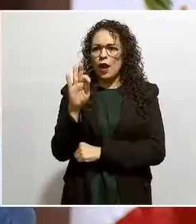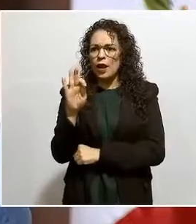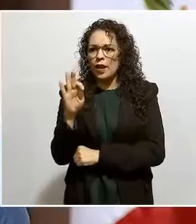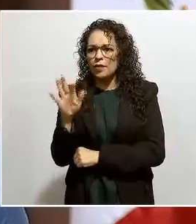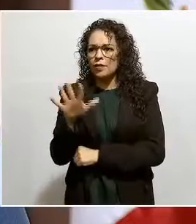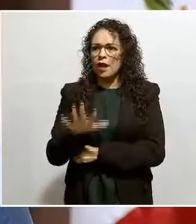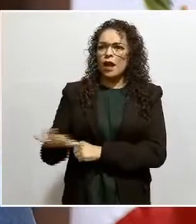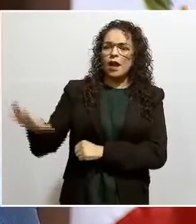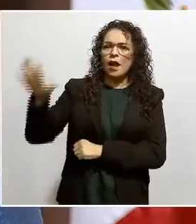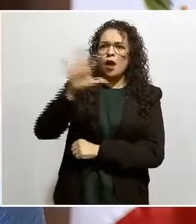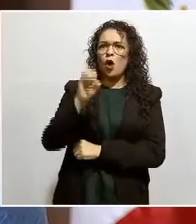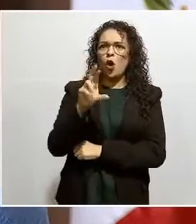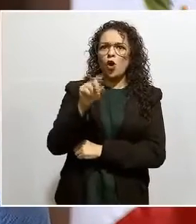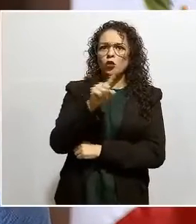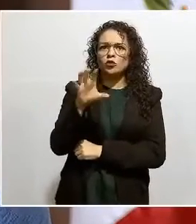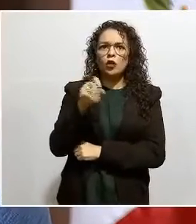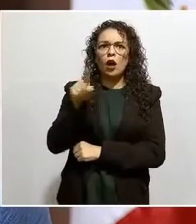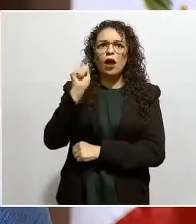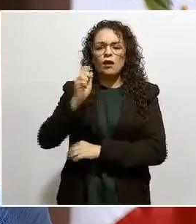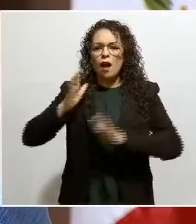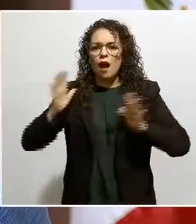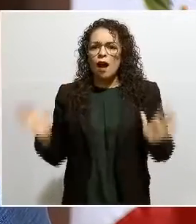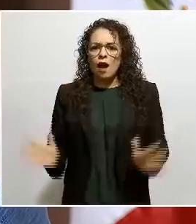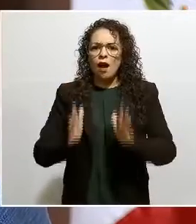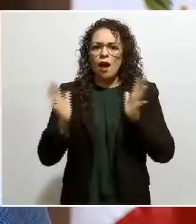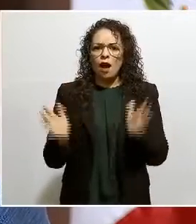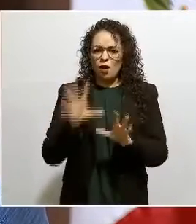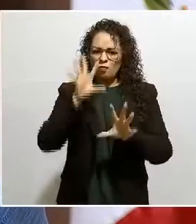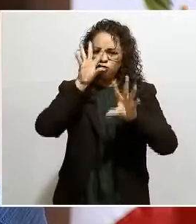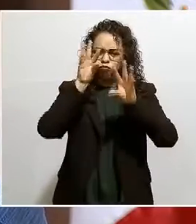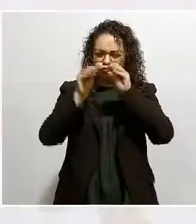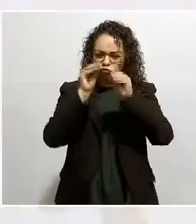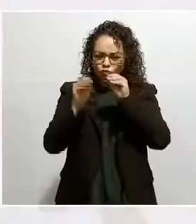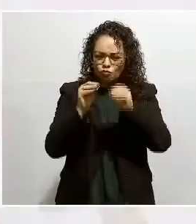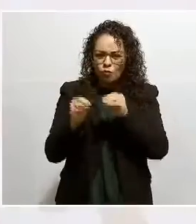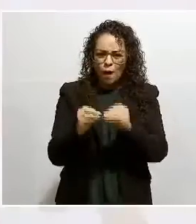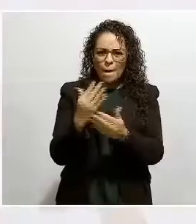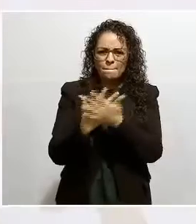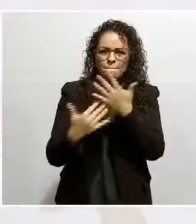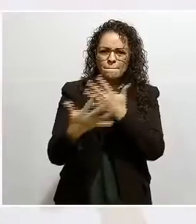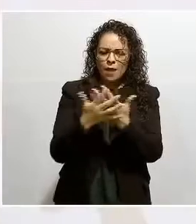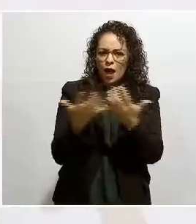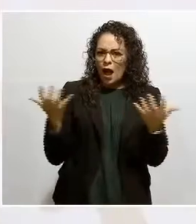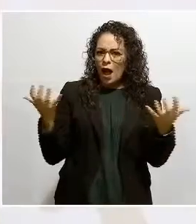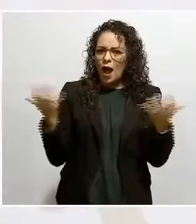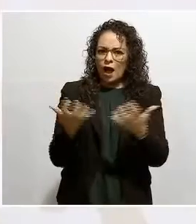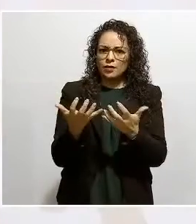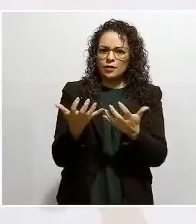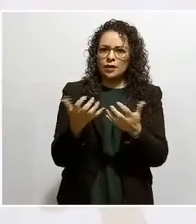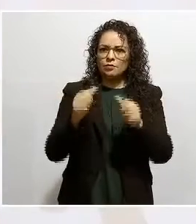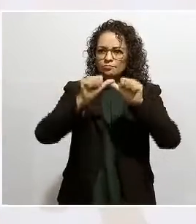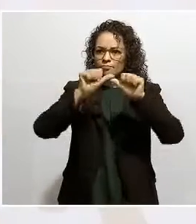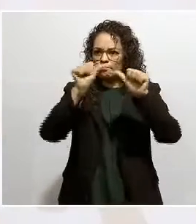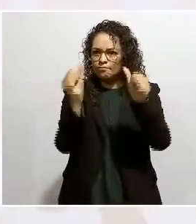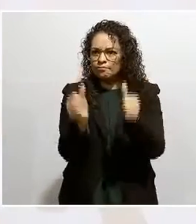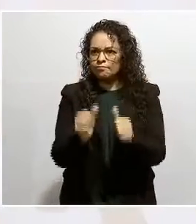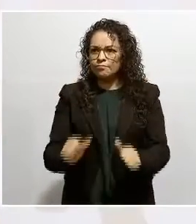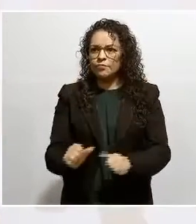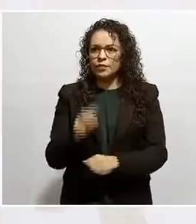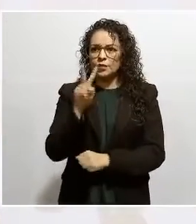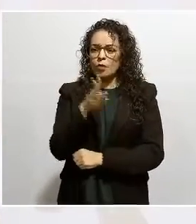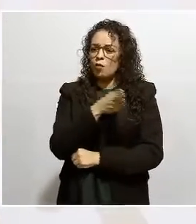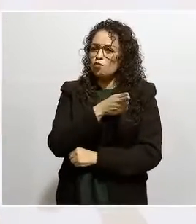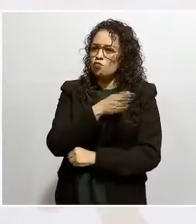quien él describía como promotor de fuerzas plásticas, el hombre que se encerraba como el huracán, el generoso